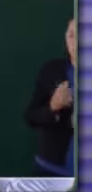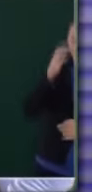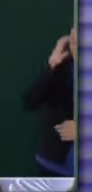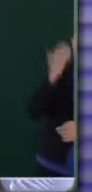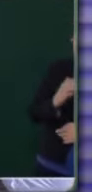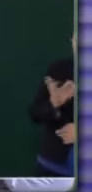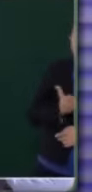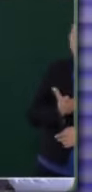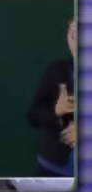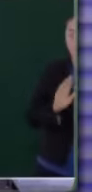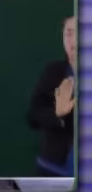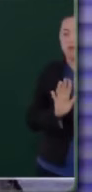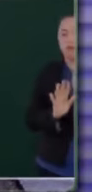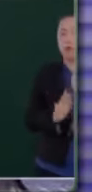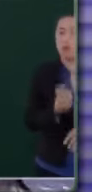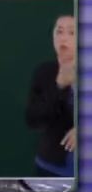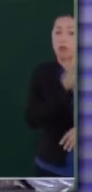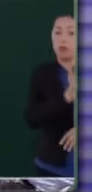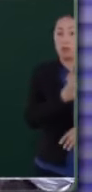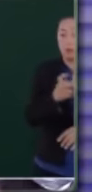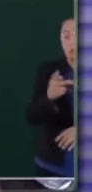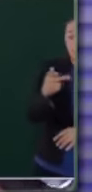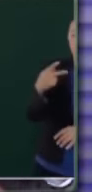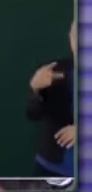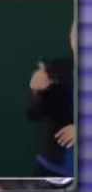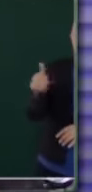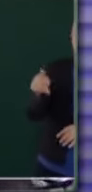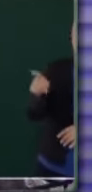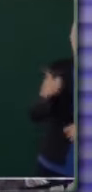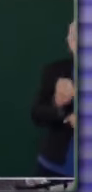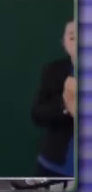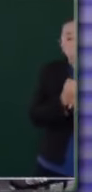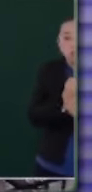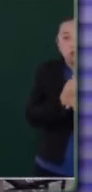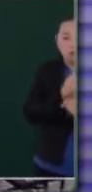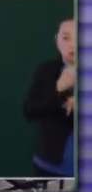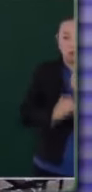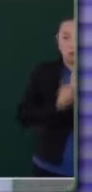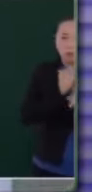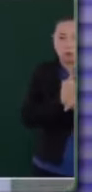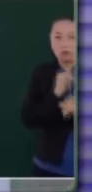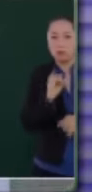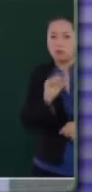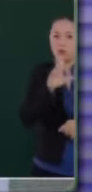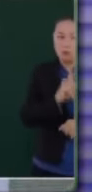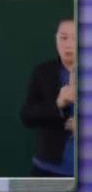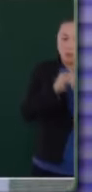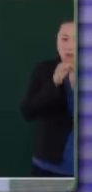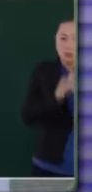Eso lo tiene que resolver la instancia internacional correspondiente,